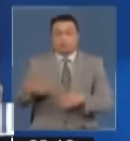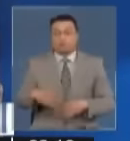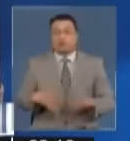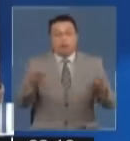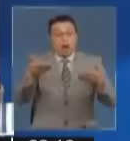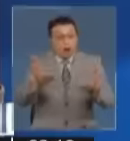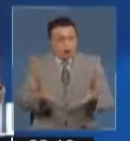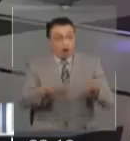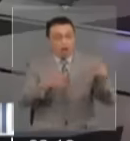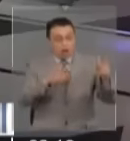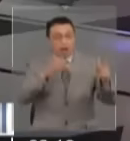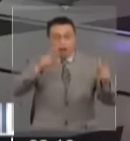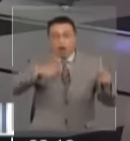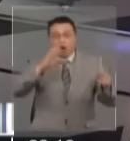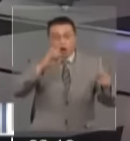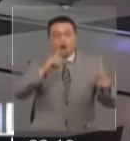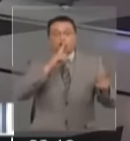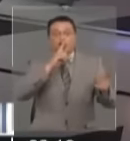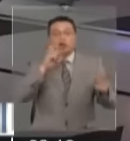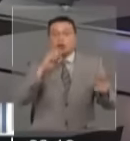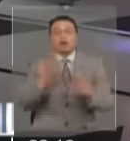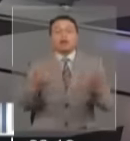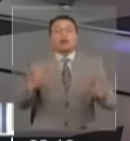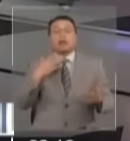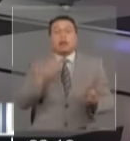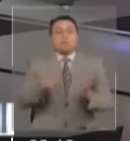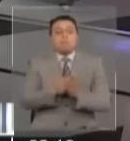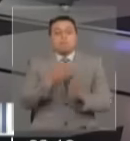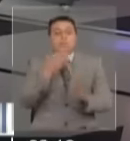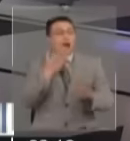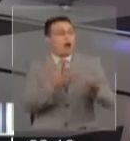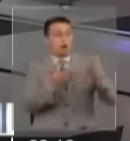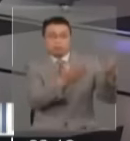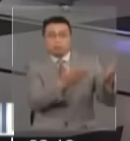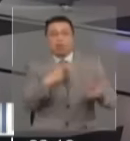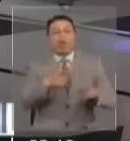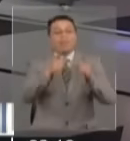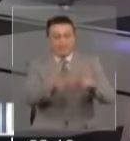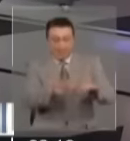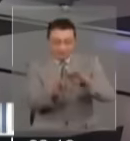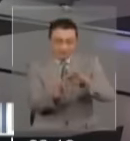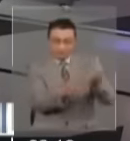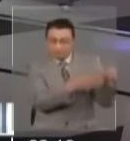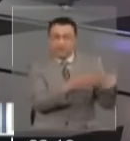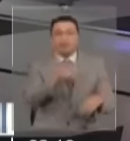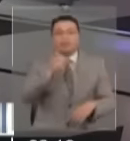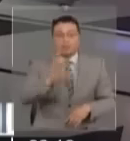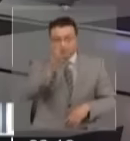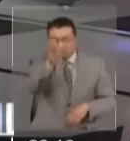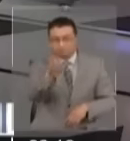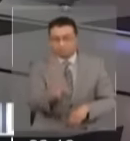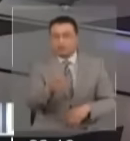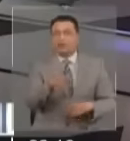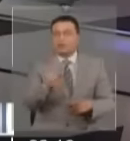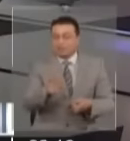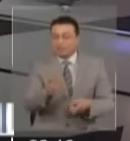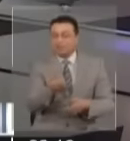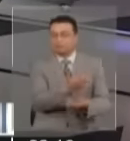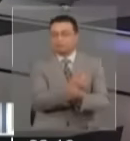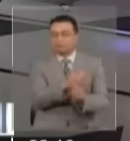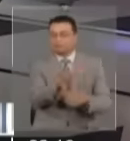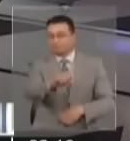tenemos el fallo en la Contraloría. ¿Qué más objetivo que la Contraloría? Tiene que muchas veces uno hace eso porque la gente... Es que no puedes apartar a